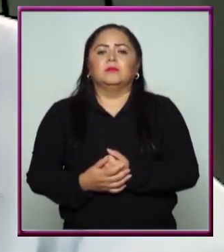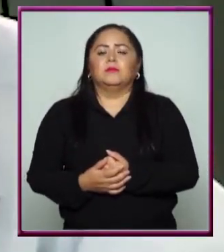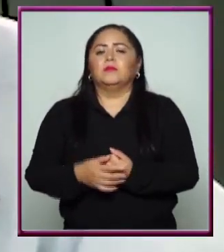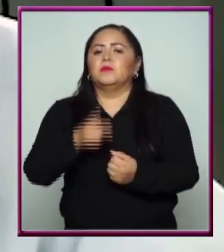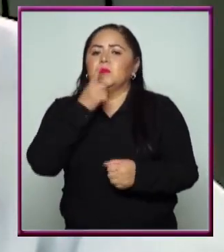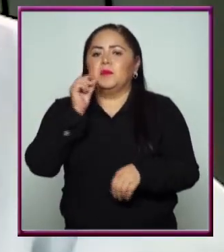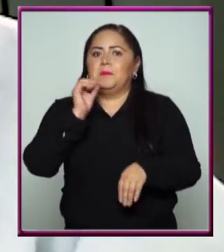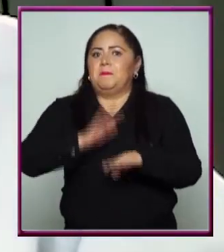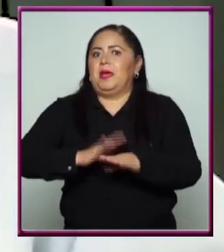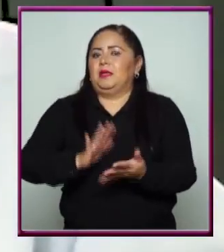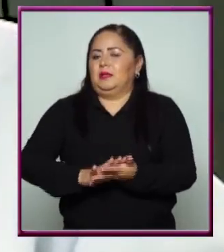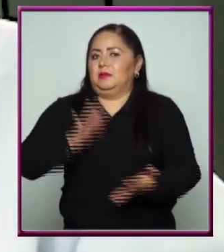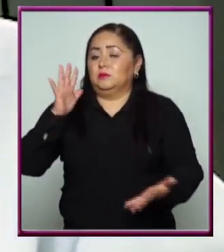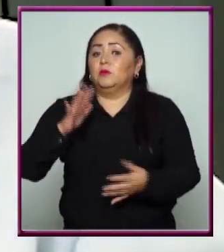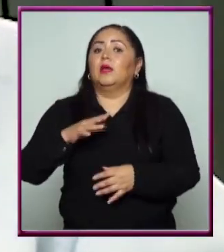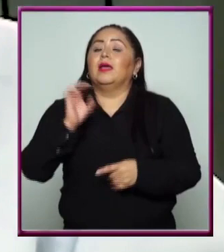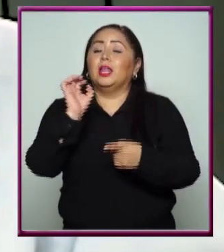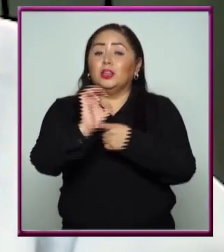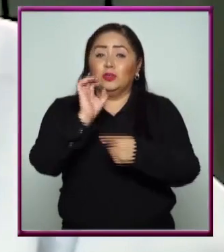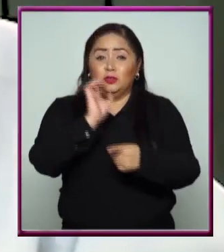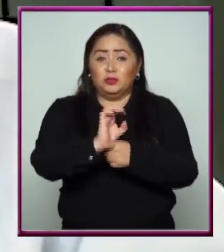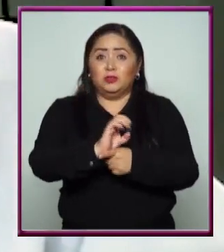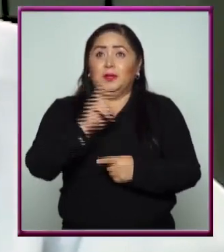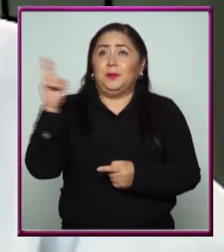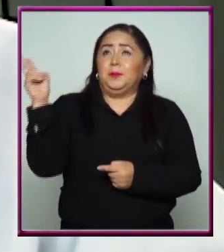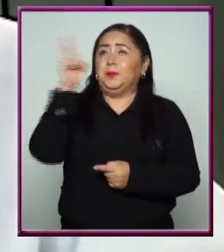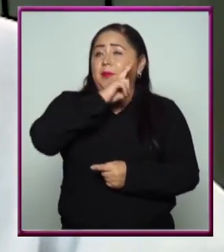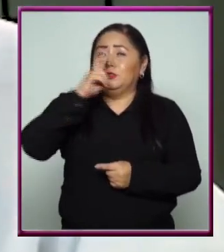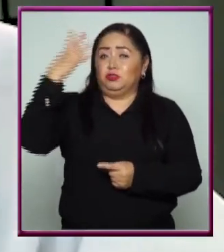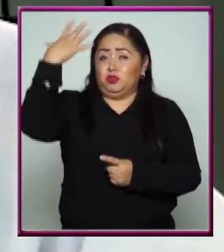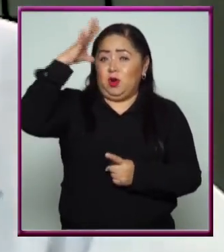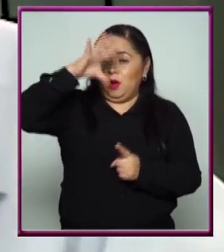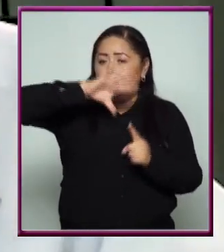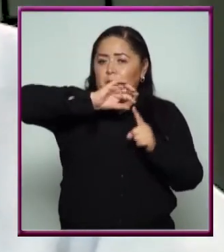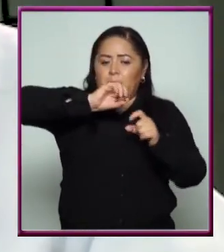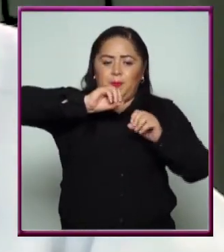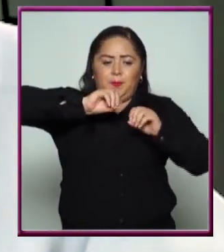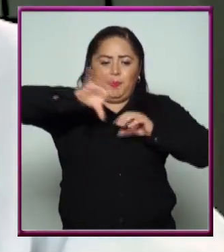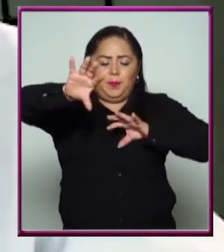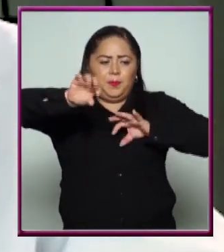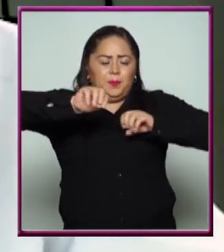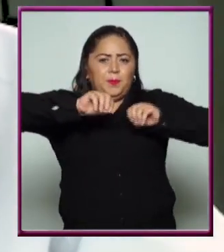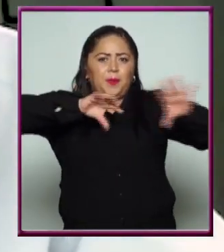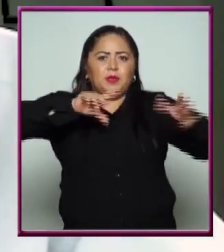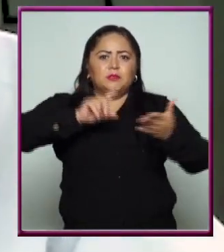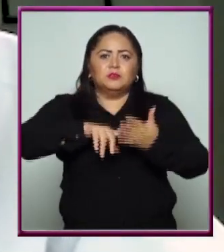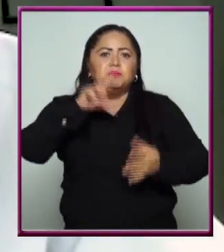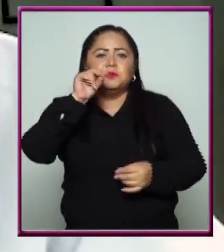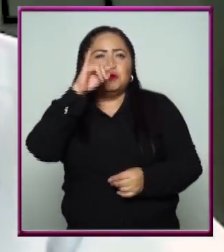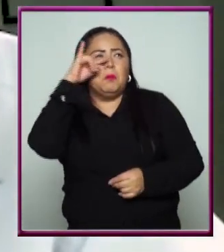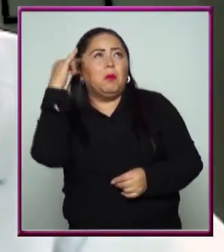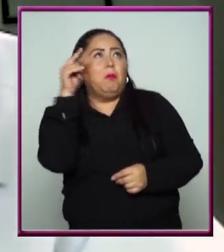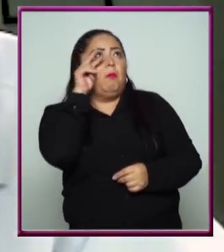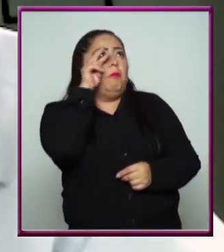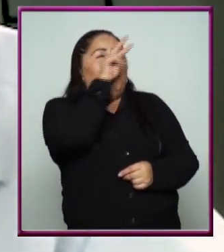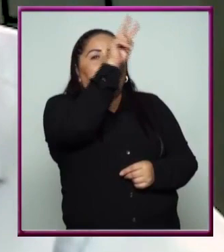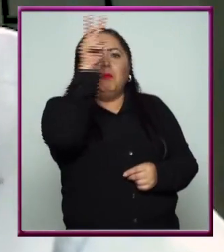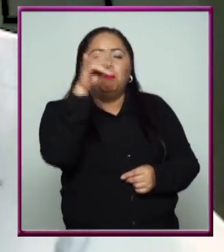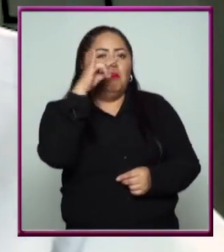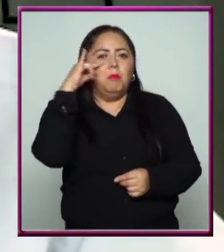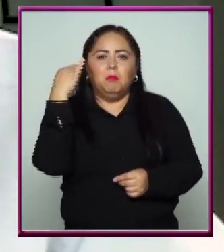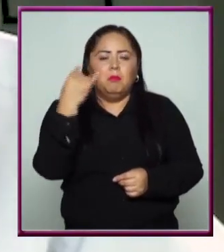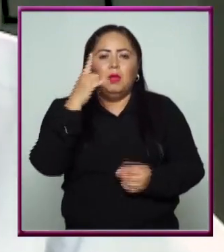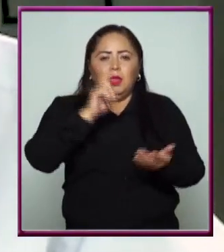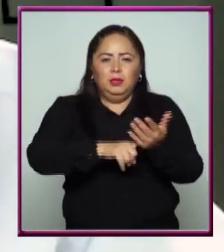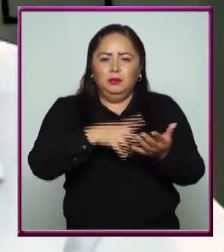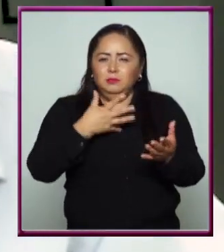pues es mayor. Entonces, en el viento solar, las partículas casi no se ven, ¿no? Tenemos